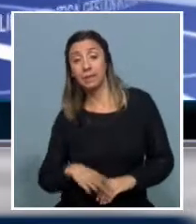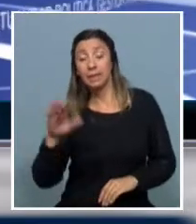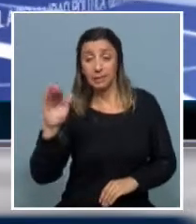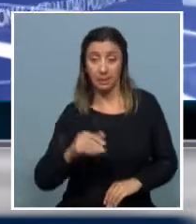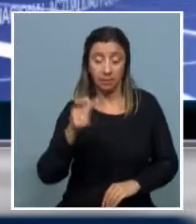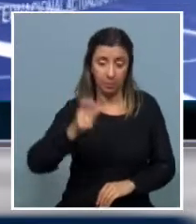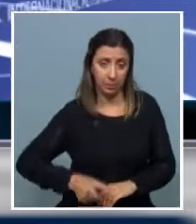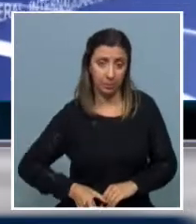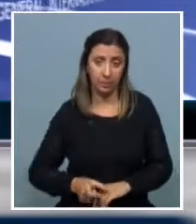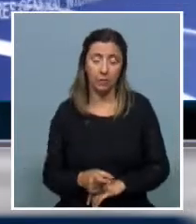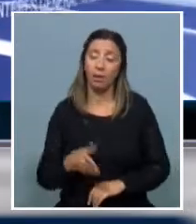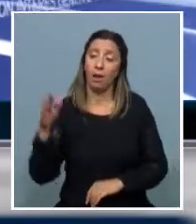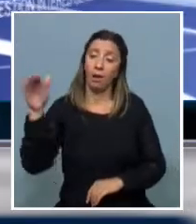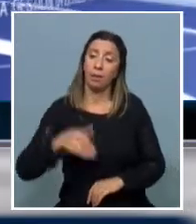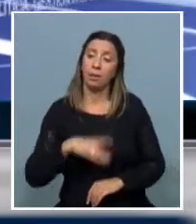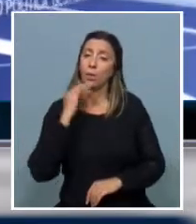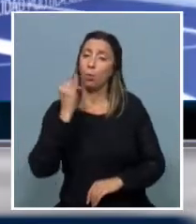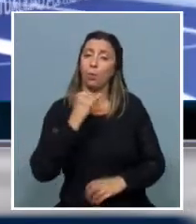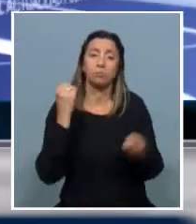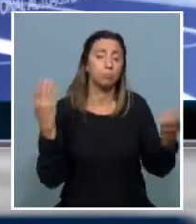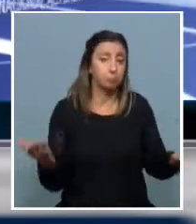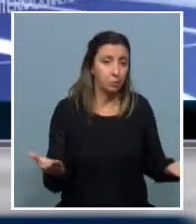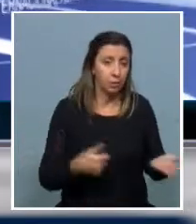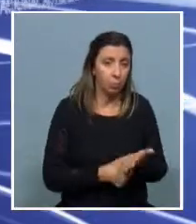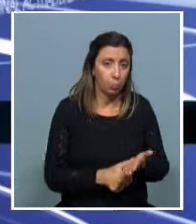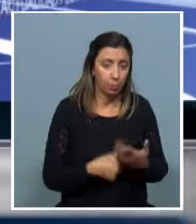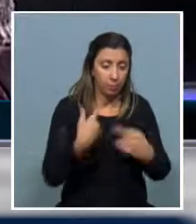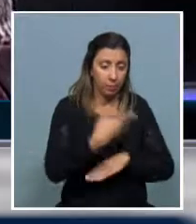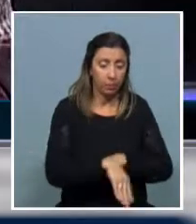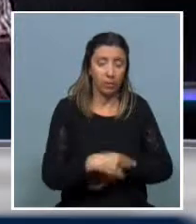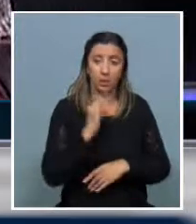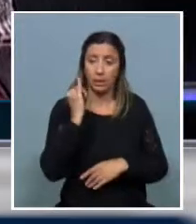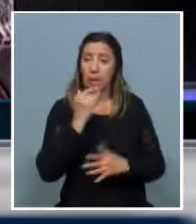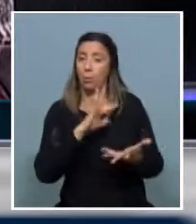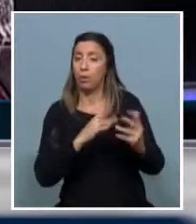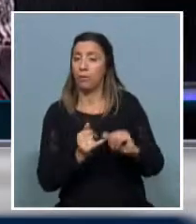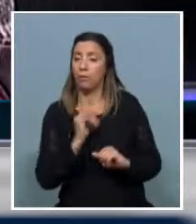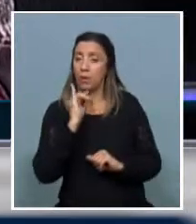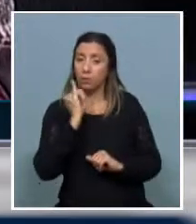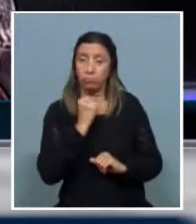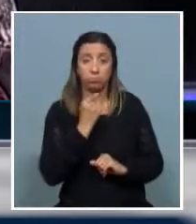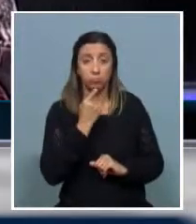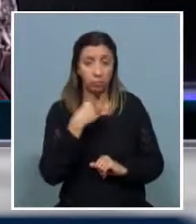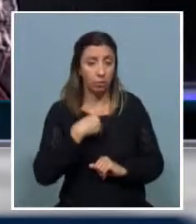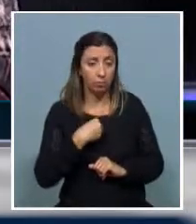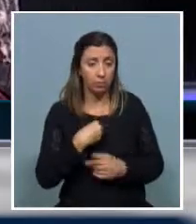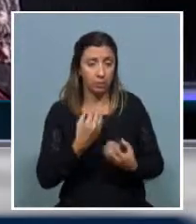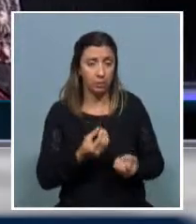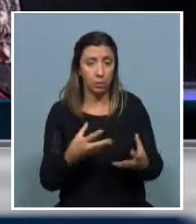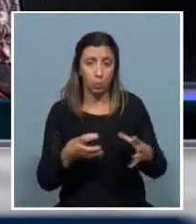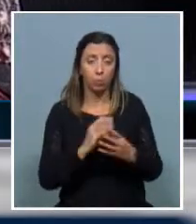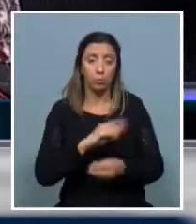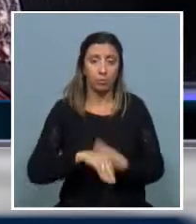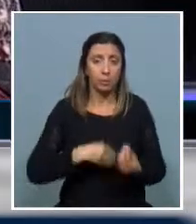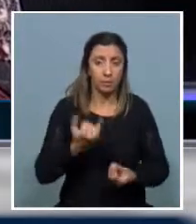cédula a la persona a los efectos de que ofrezca su descargo y acredite de alguna manera fehaciente que conforman un